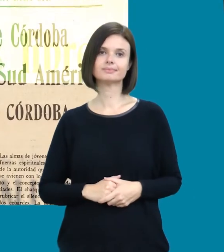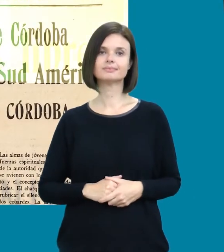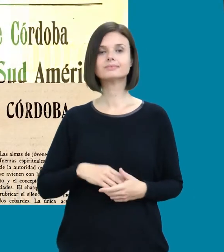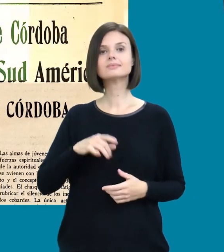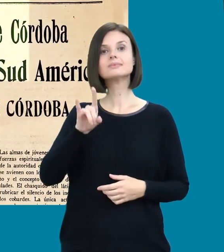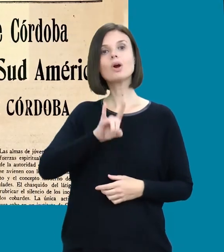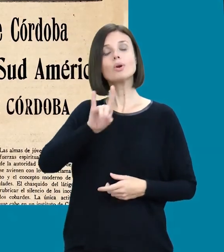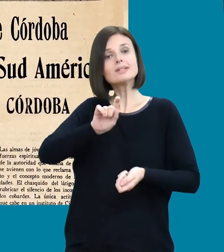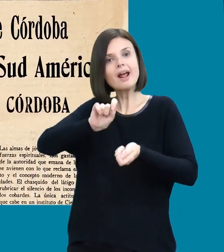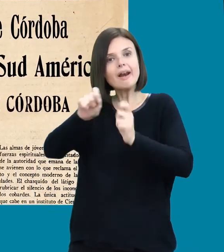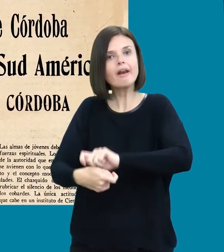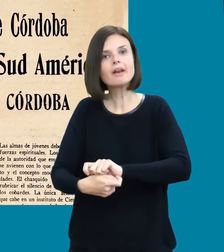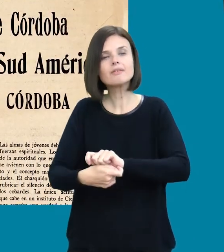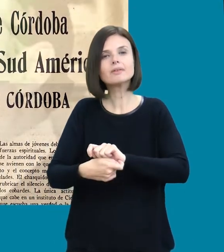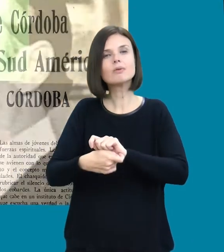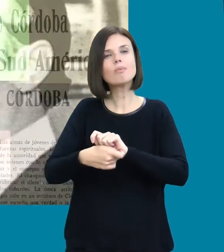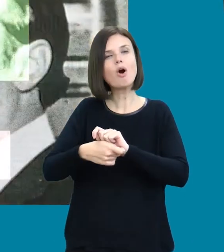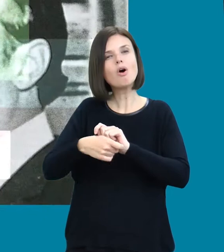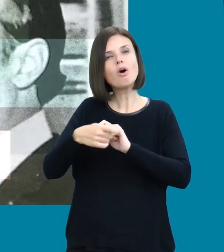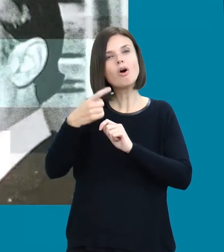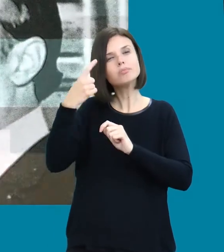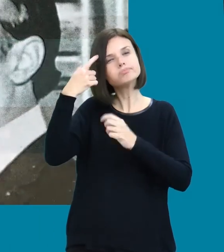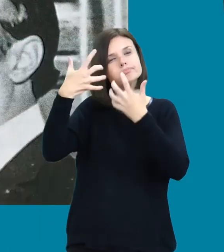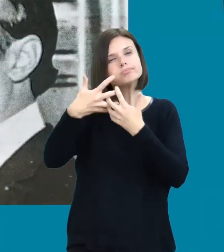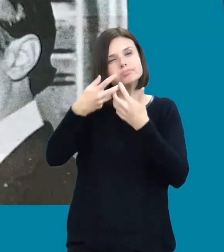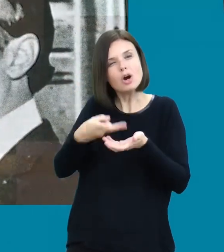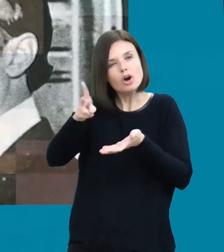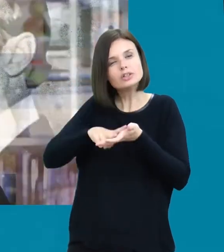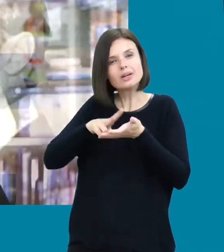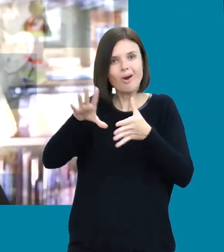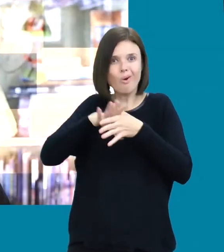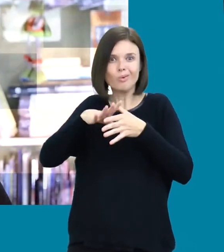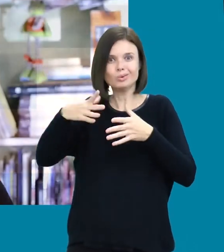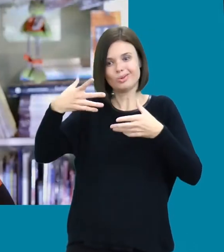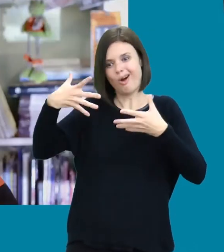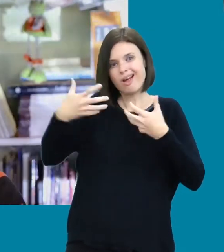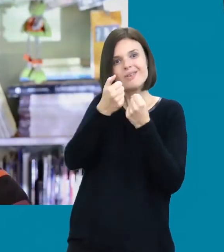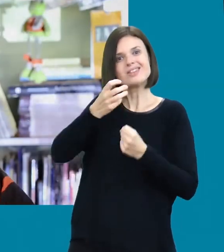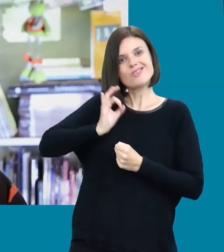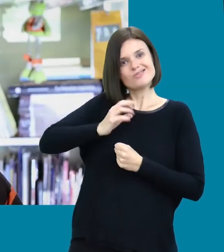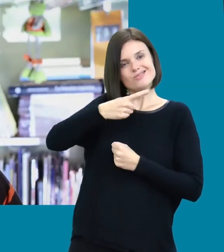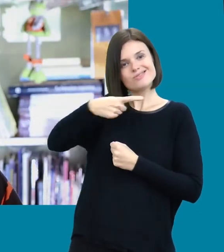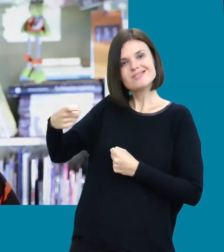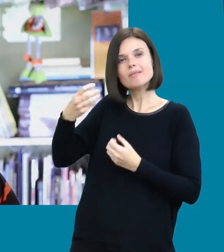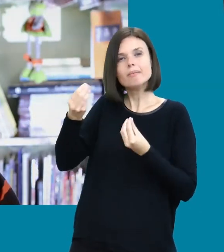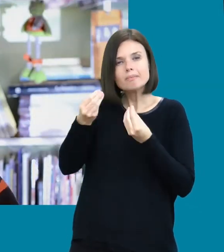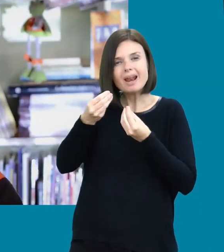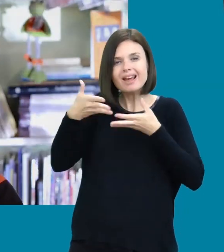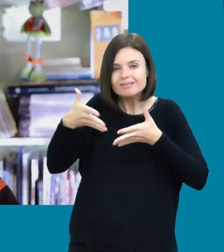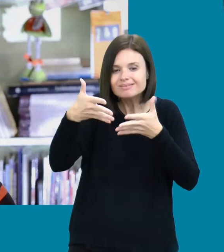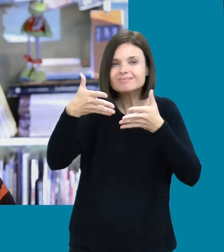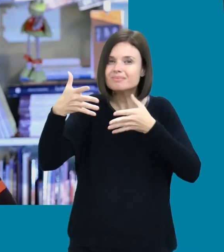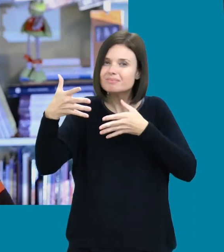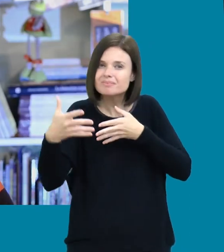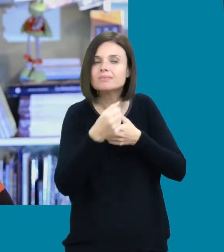La universidad reformista debe revisarse a sí misma con la excusa de los 100 años para reencontrarse con esos caminos, con esos